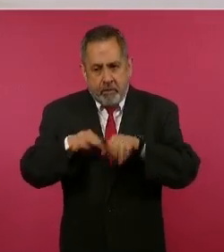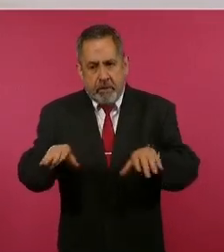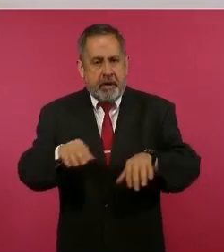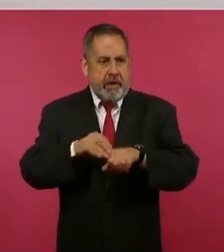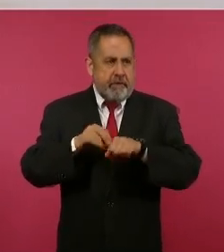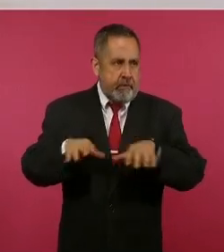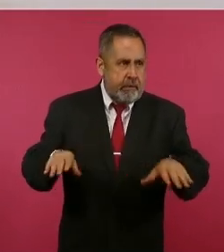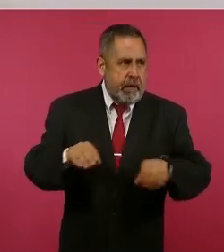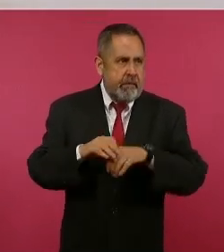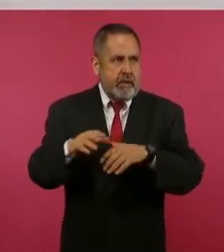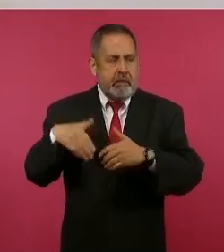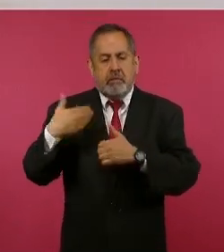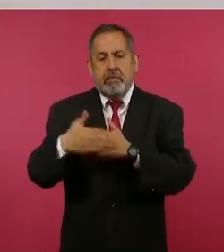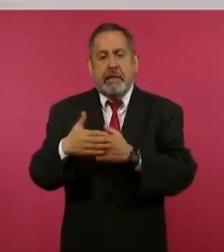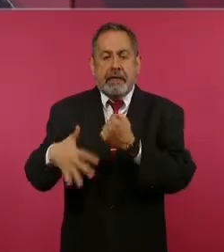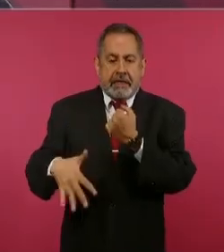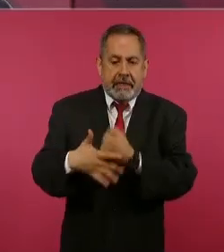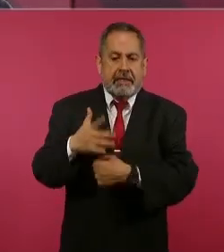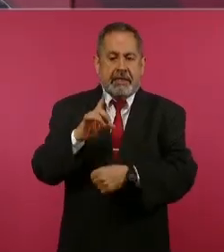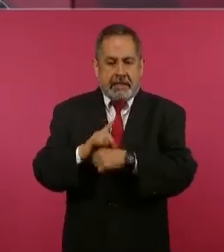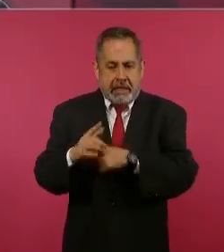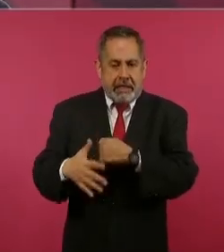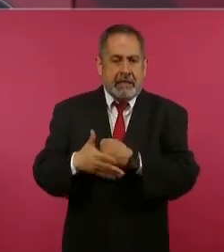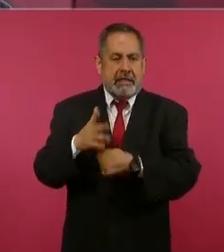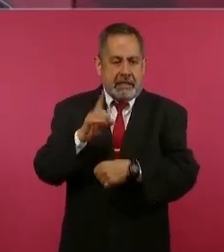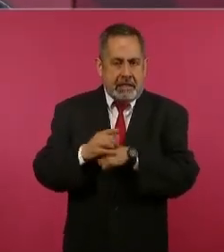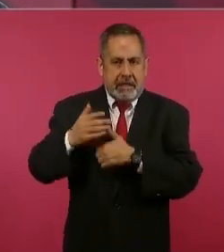cada 15 días.